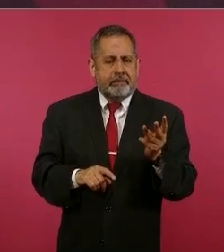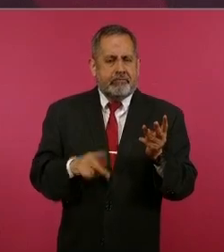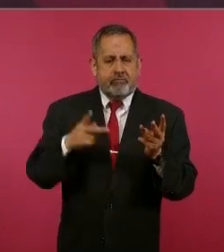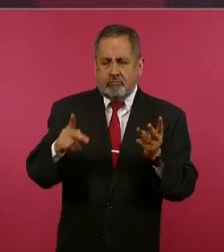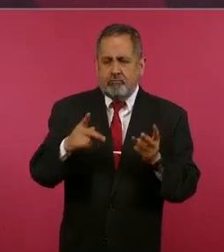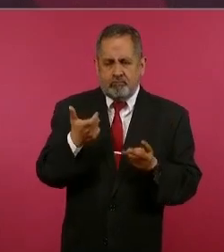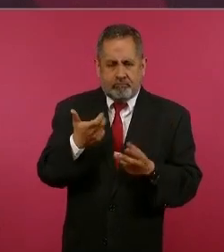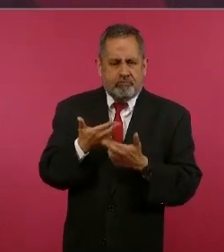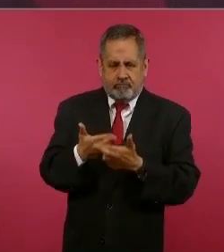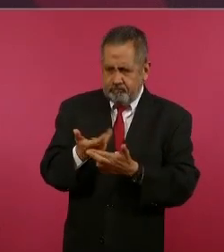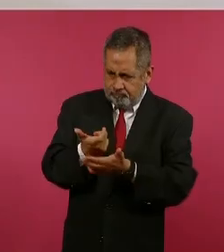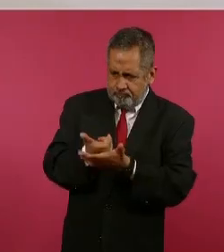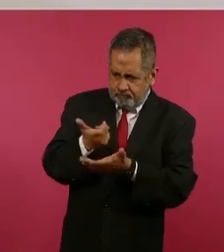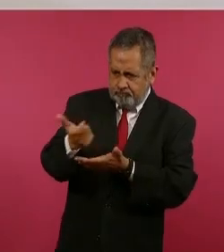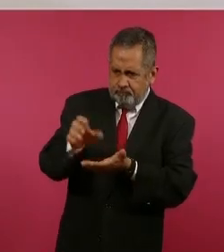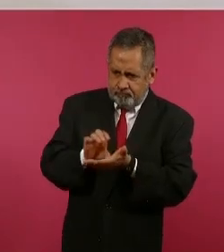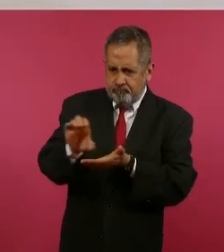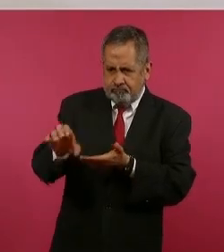sus recursos